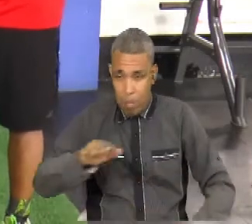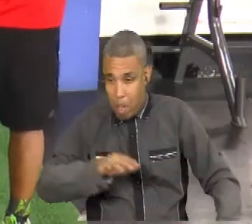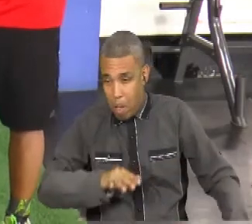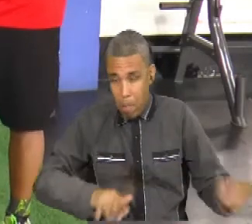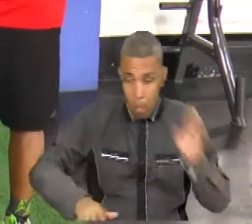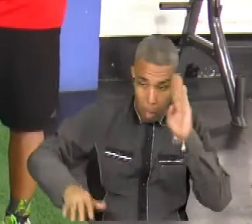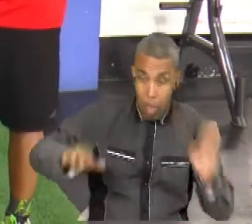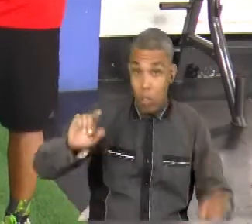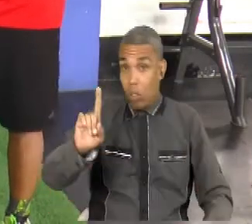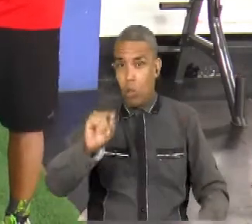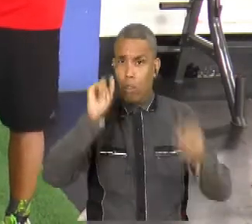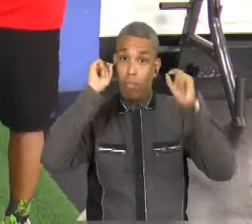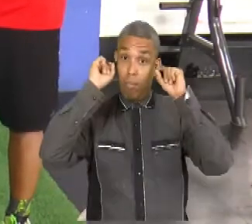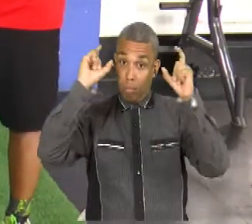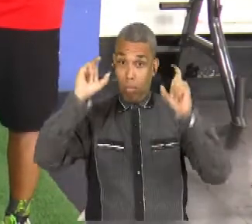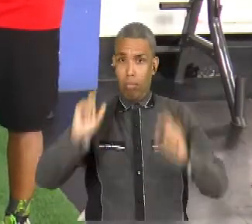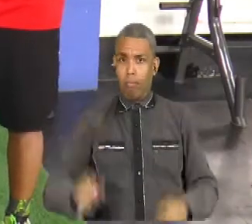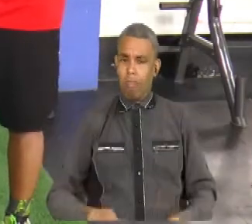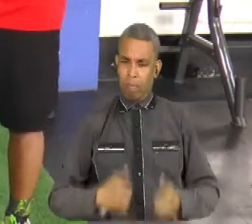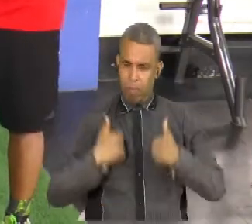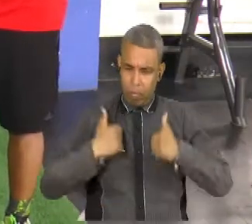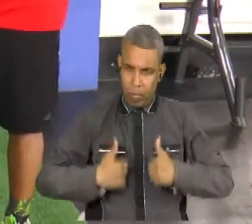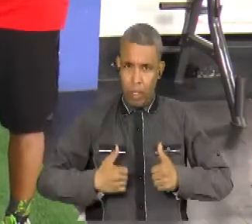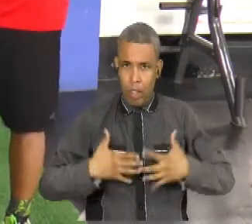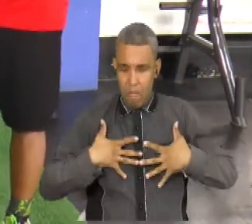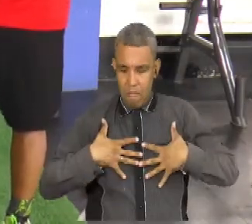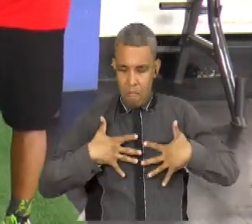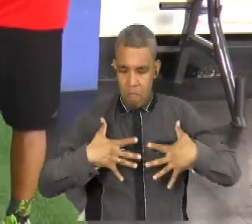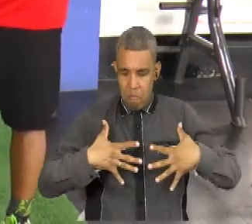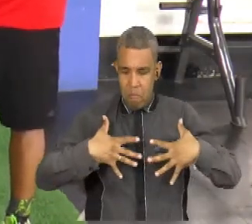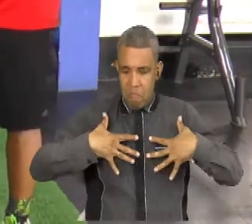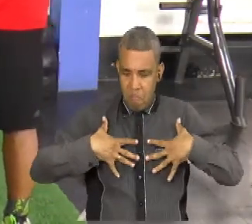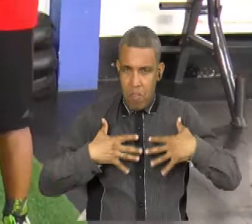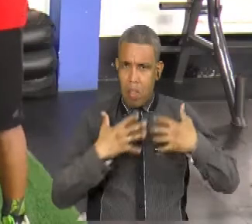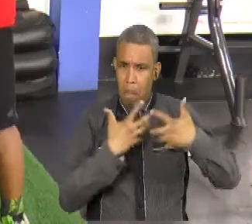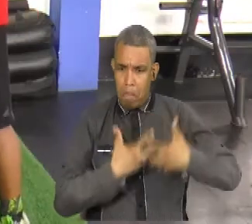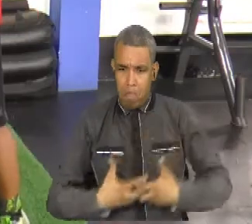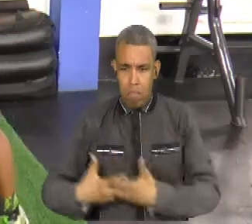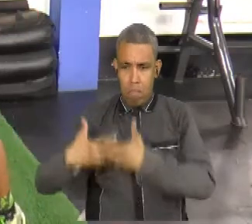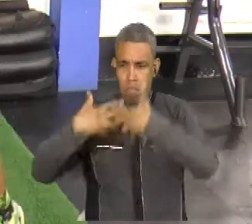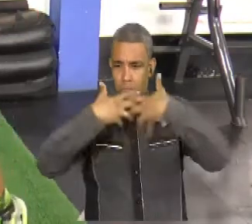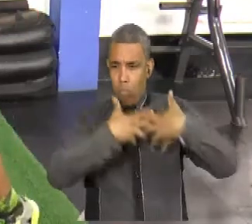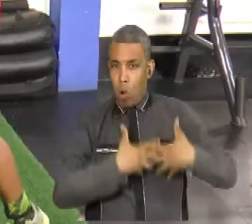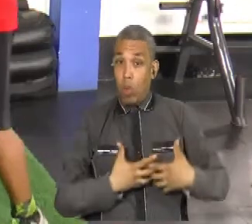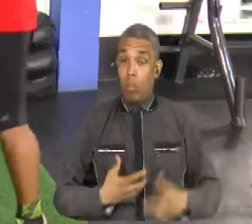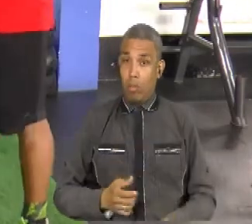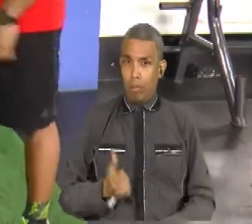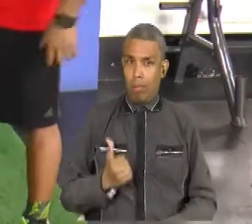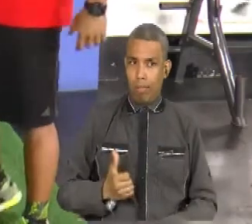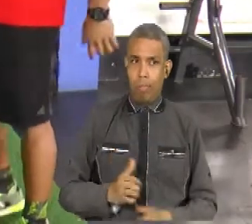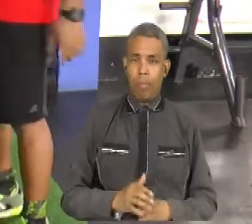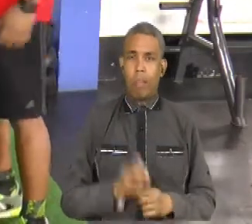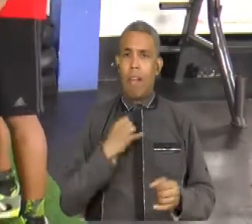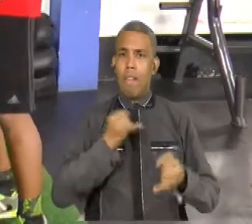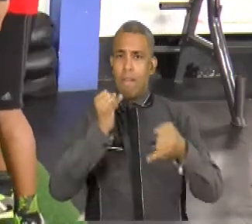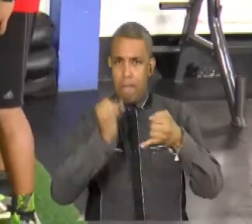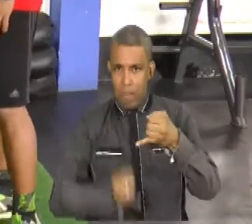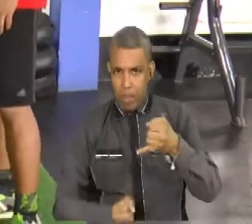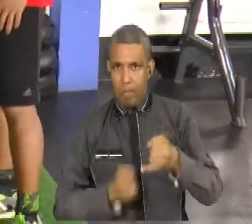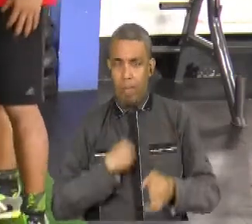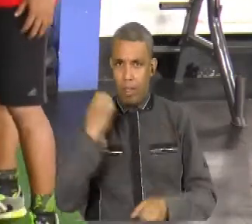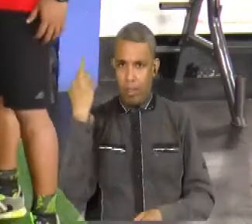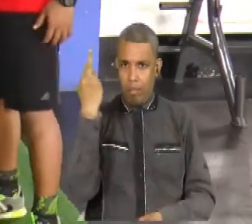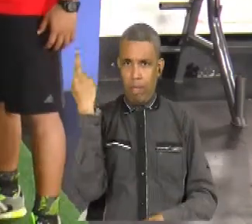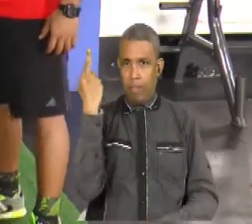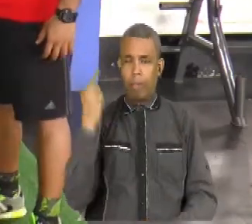también manejarlo muy bien, respirar muy bien y la idea es que ustedes mejoren muy bien la técnica, ¿listo? Última ronda, vamos a hacerlo nuevamente para